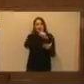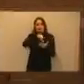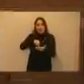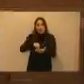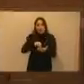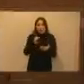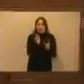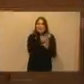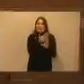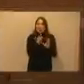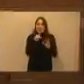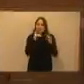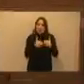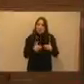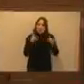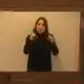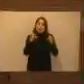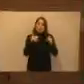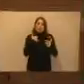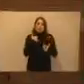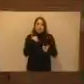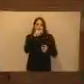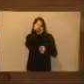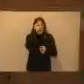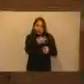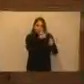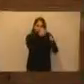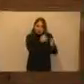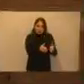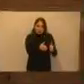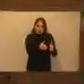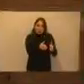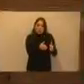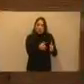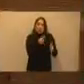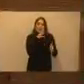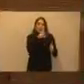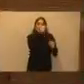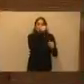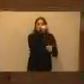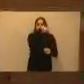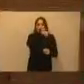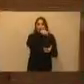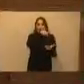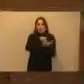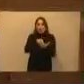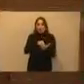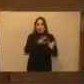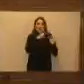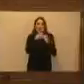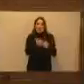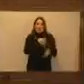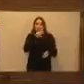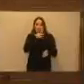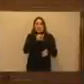decide en el Parlamento. Y, por lo tanto, yo a usted le respeto mucho cuando trae aquí reivindicaciones de determinados colectivos, pero usted sabe